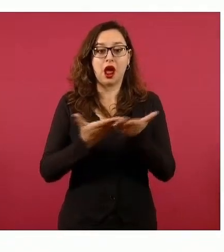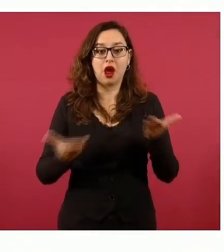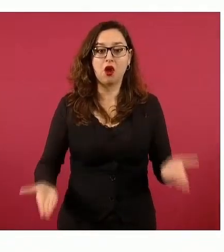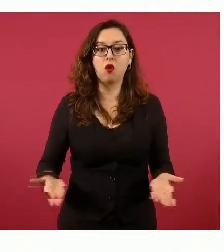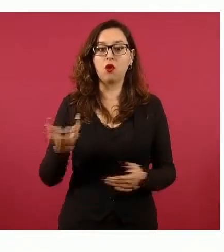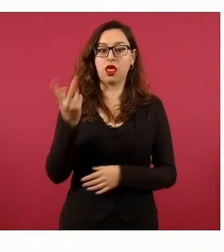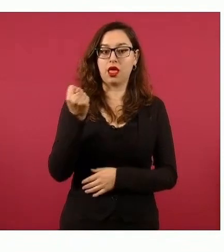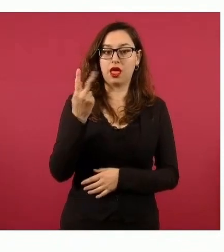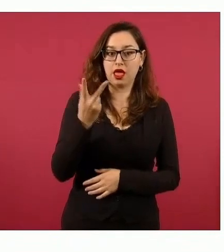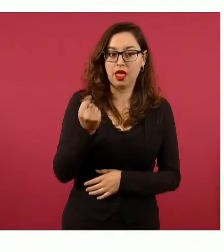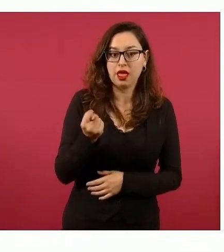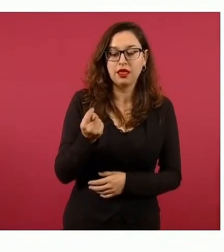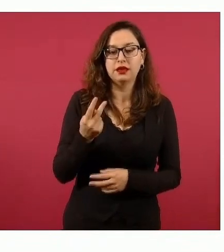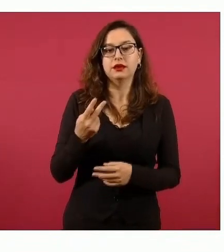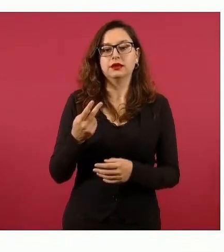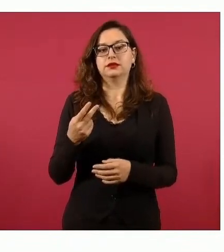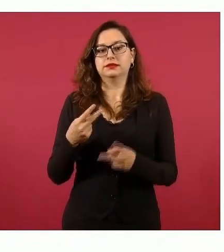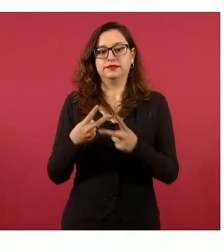impuestos.